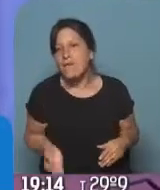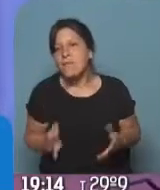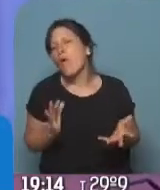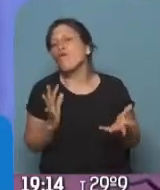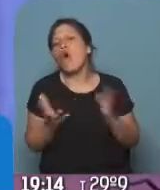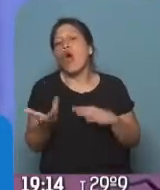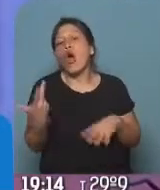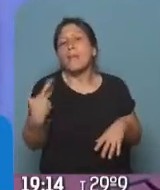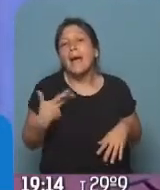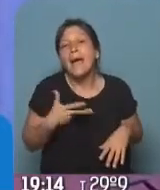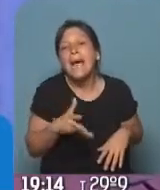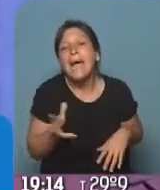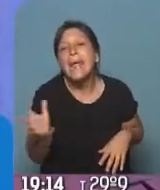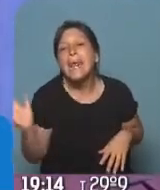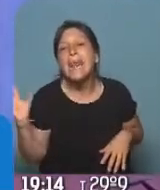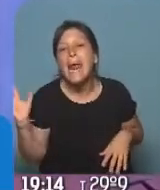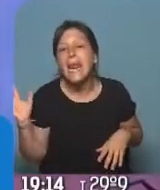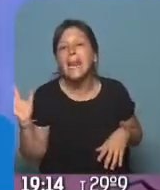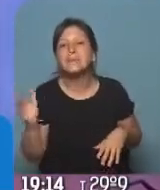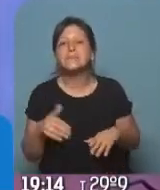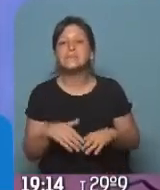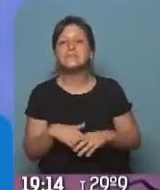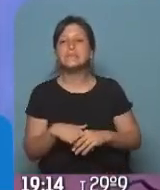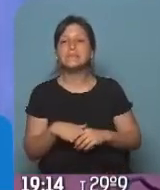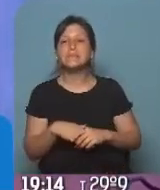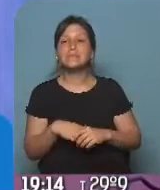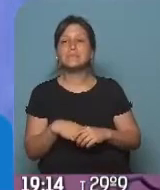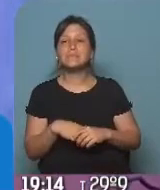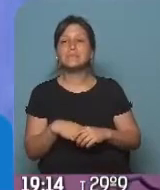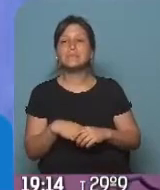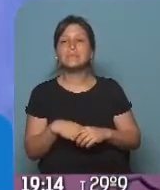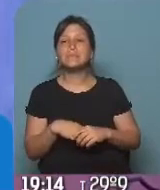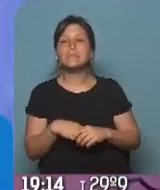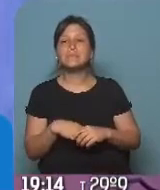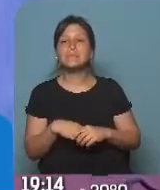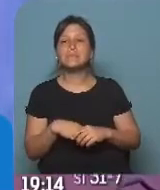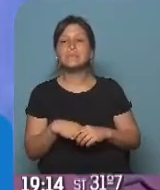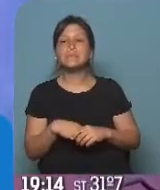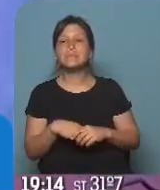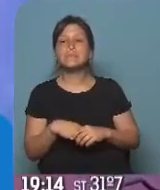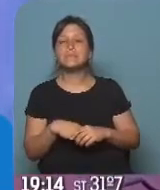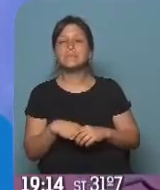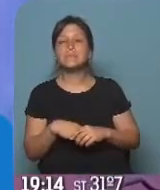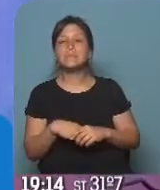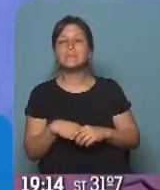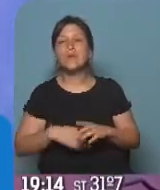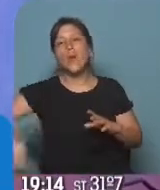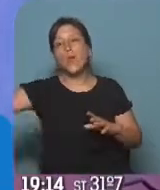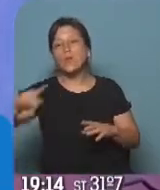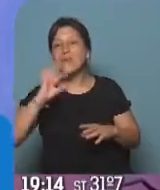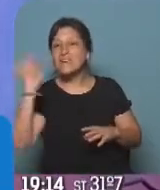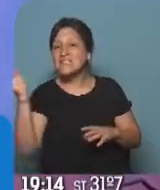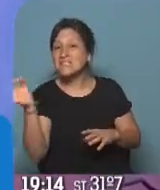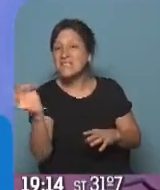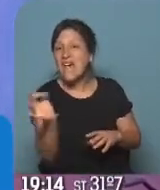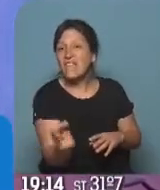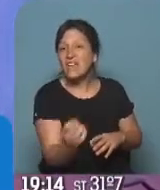generales lo que puede verificarse es que en cada provincia